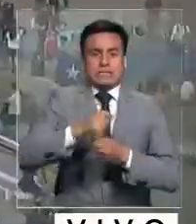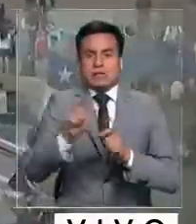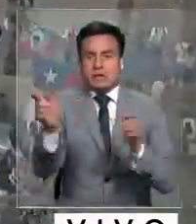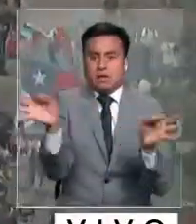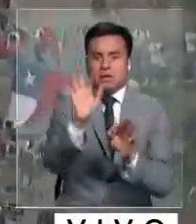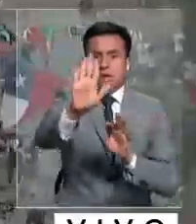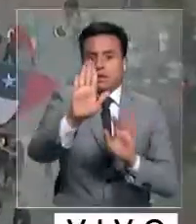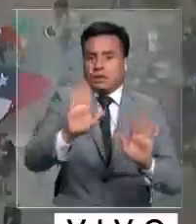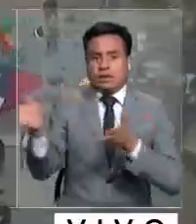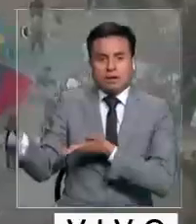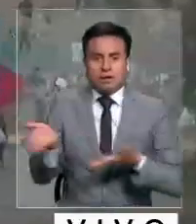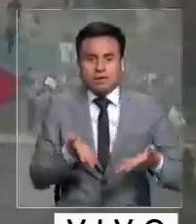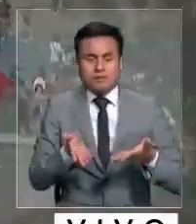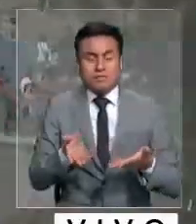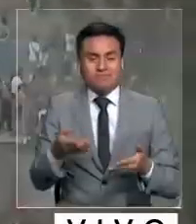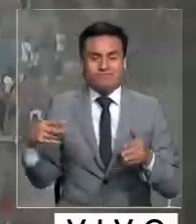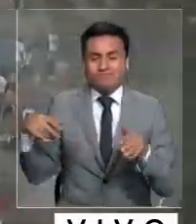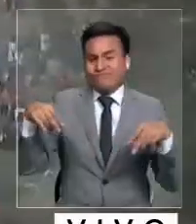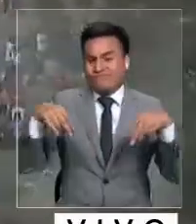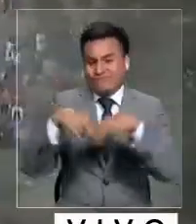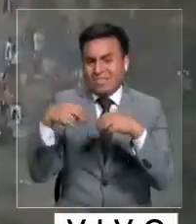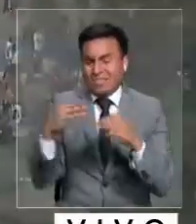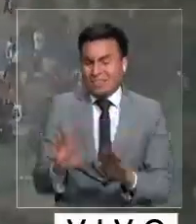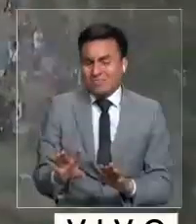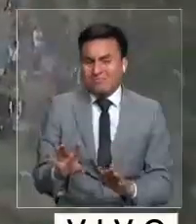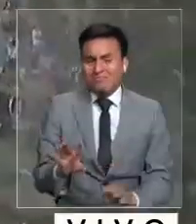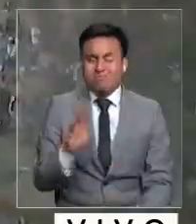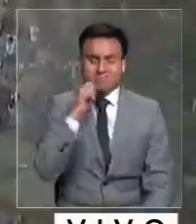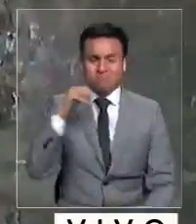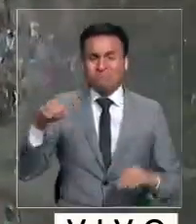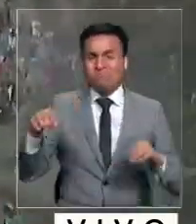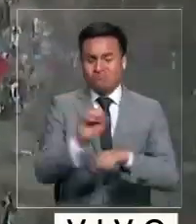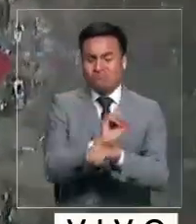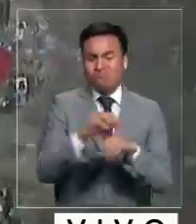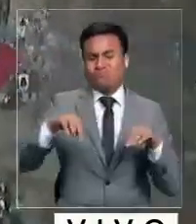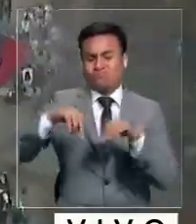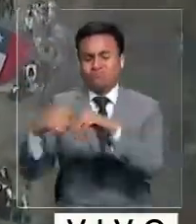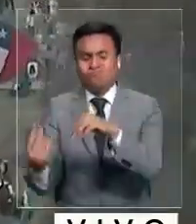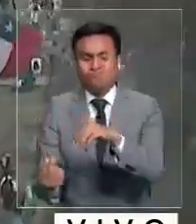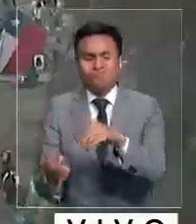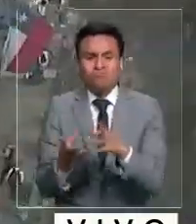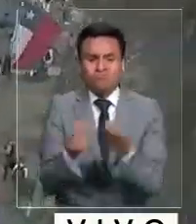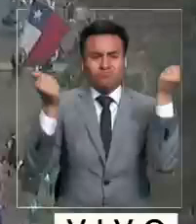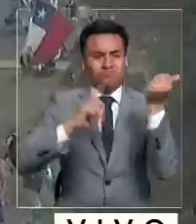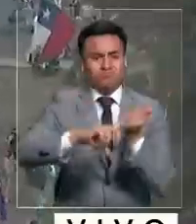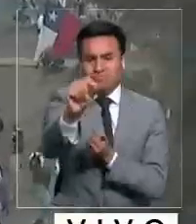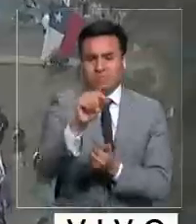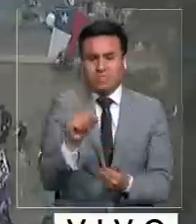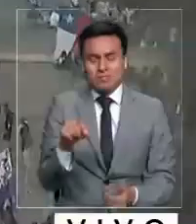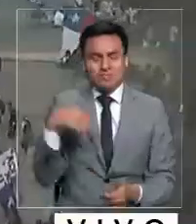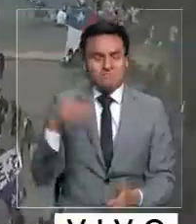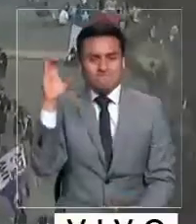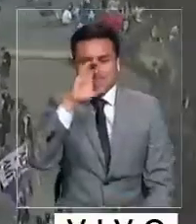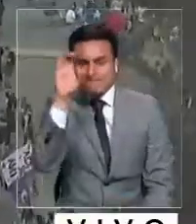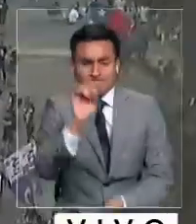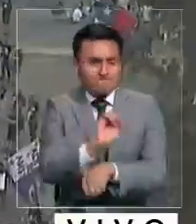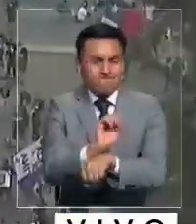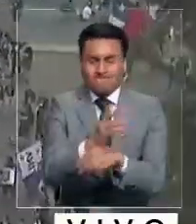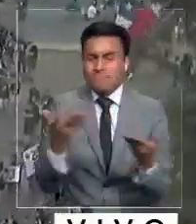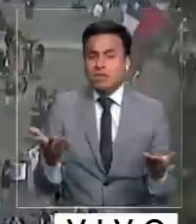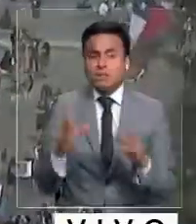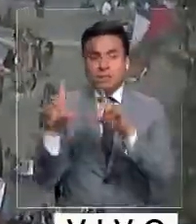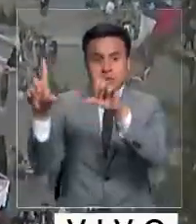todo este tiempo. Y fue atropellado por un vehículo que luego escapó, no lo han ubicado hasta ahora. Bueno, esta es la imagen en